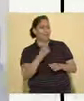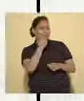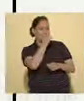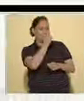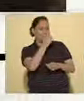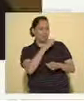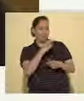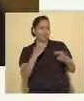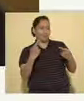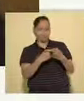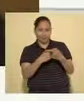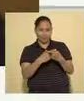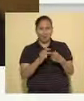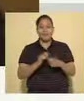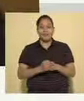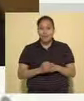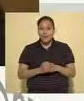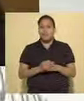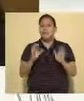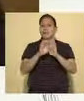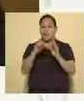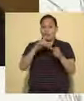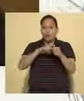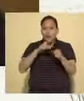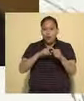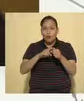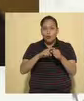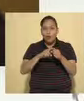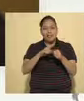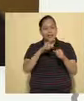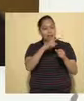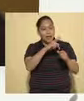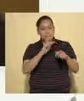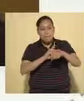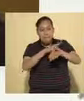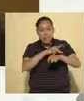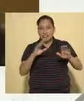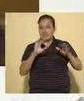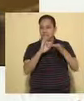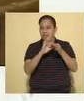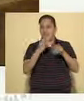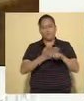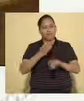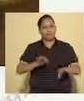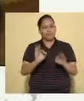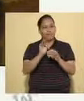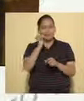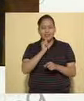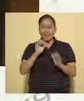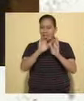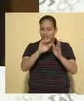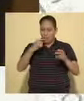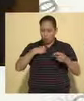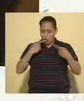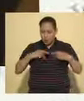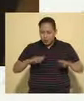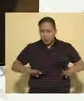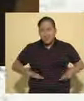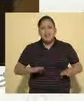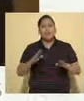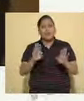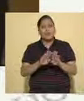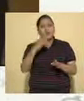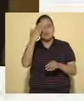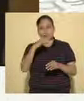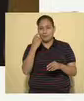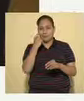no se ve bien, ¿no? Entonces, conocer el color siempre va a ser súper importante, ¿no? Claro. ¿Y la gente cómo puede saber qué colores le van? Pues mira,